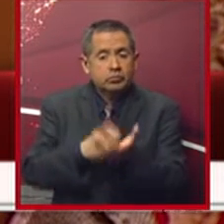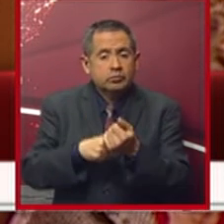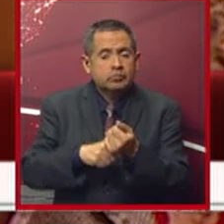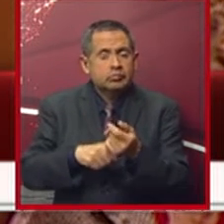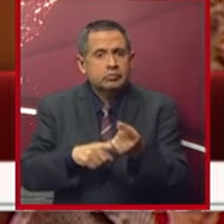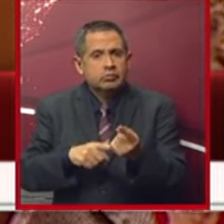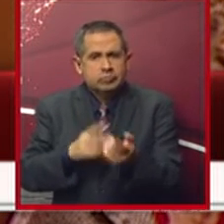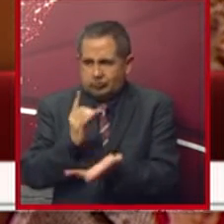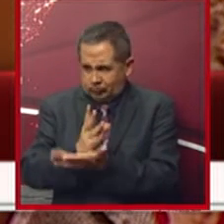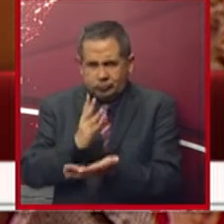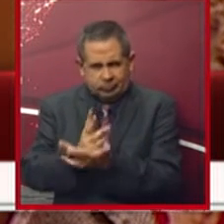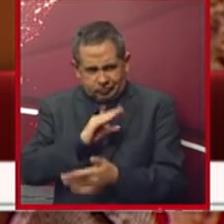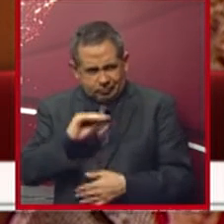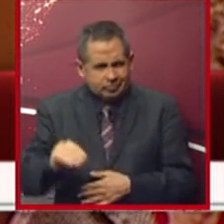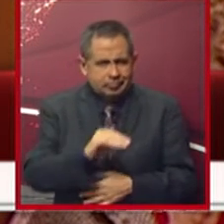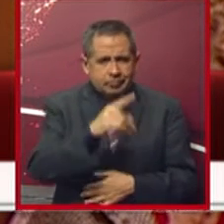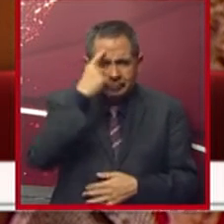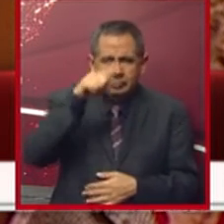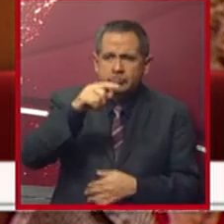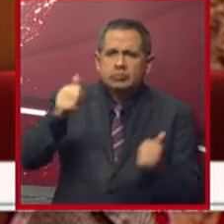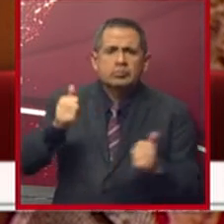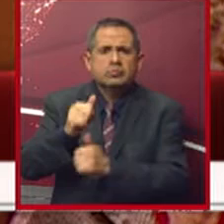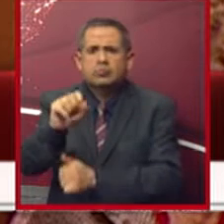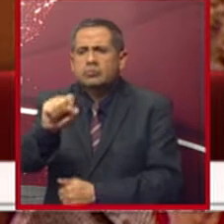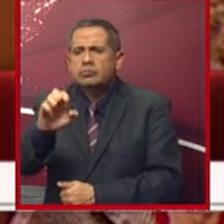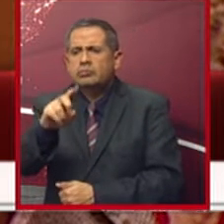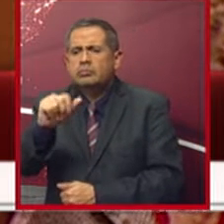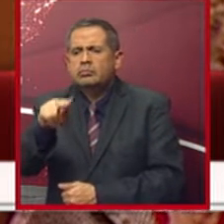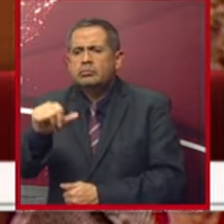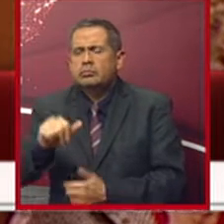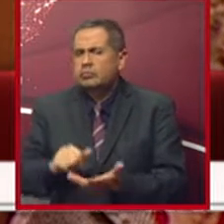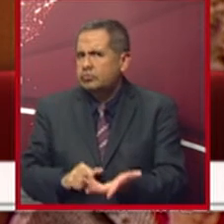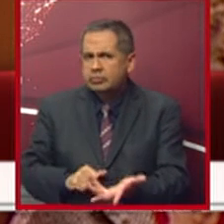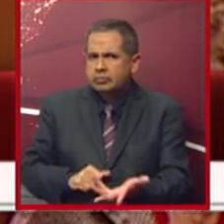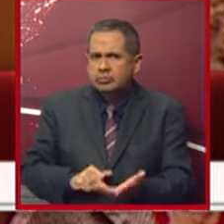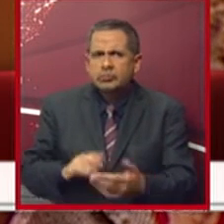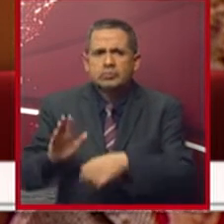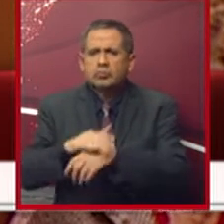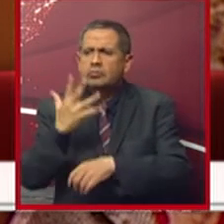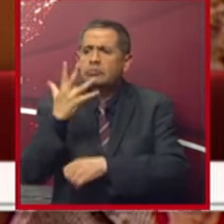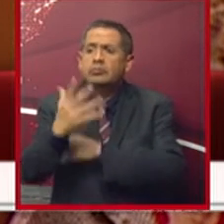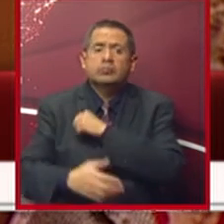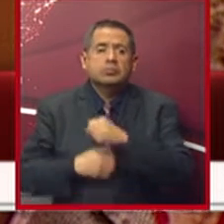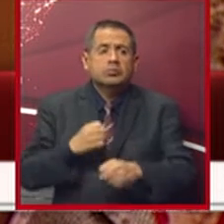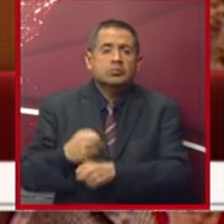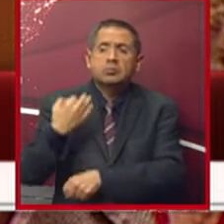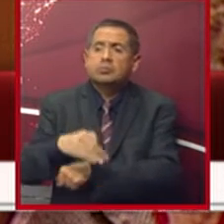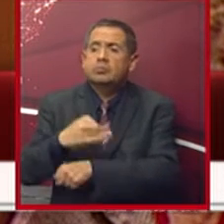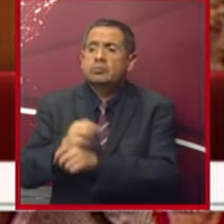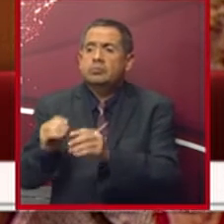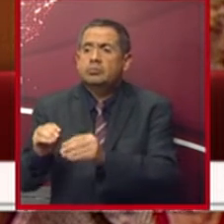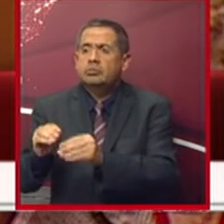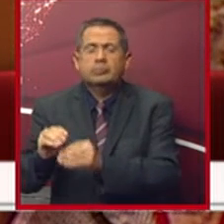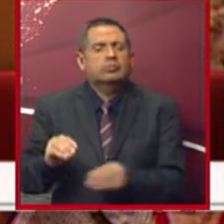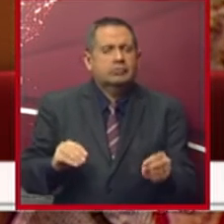qué no colocarla ahí desde el inicio? ¿Por qué el quinquenio de transición? La